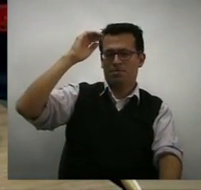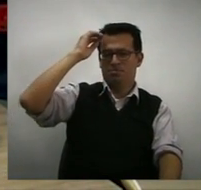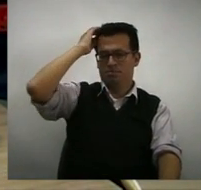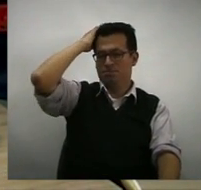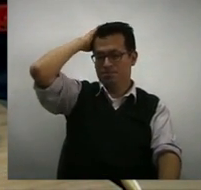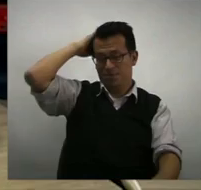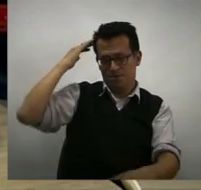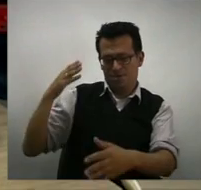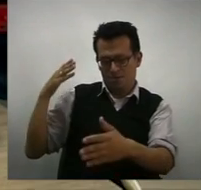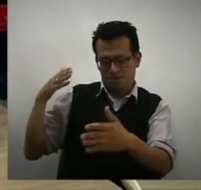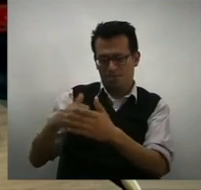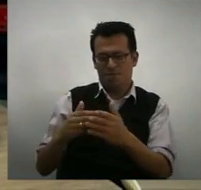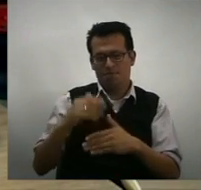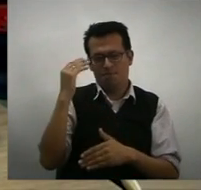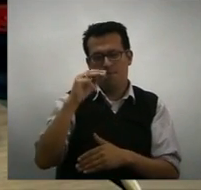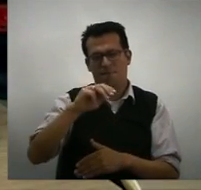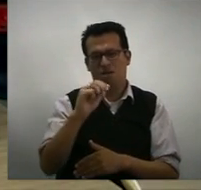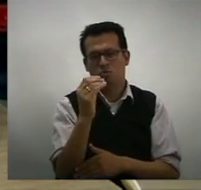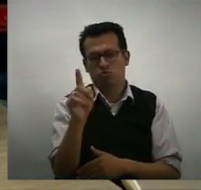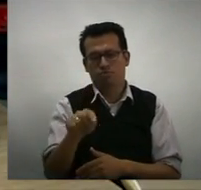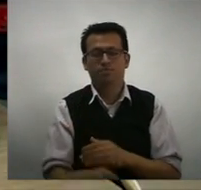la nueva necesidad que ha producido. Marcuse.